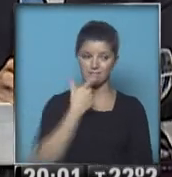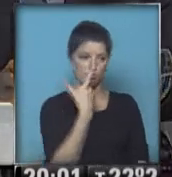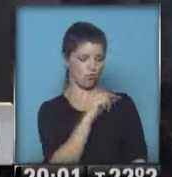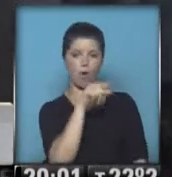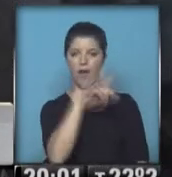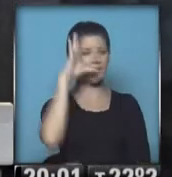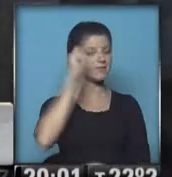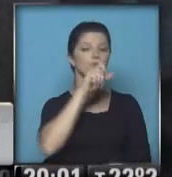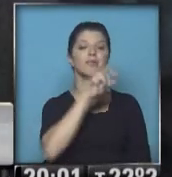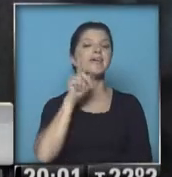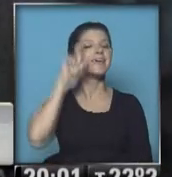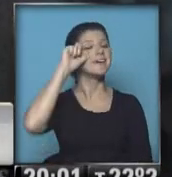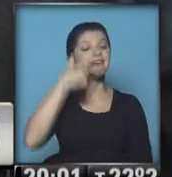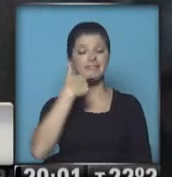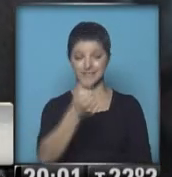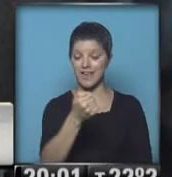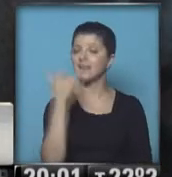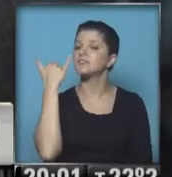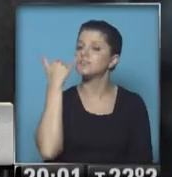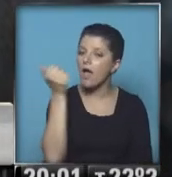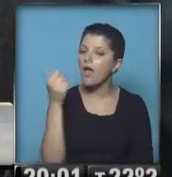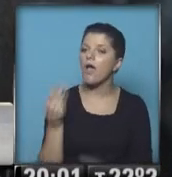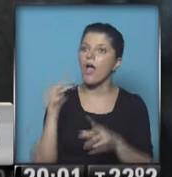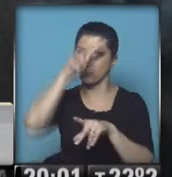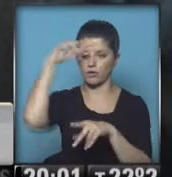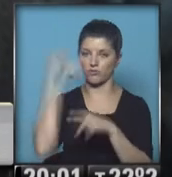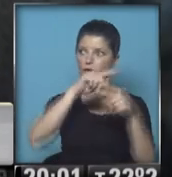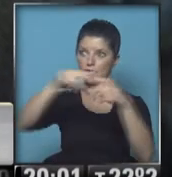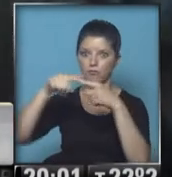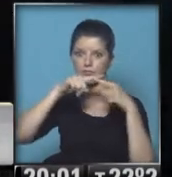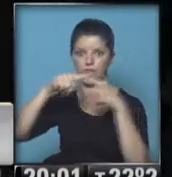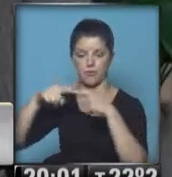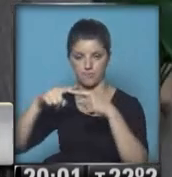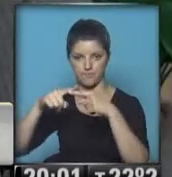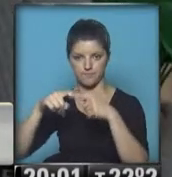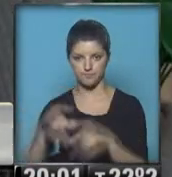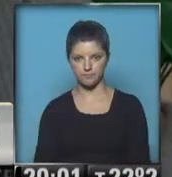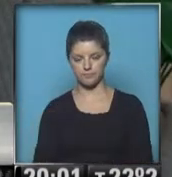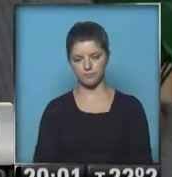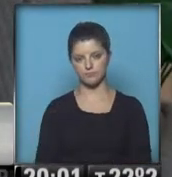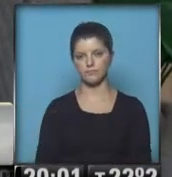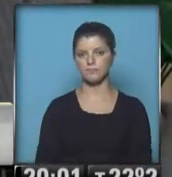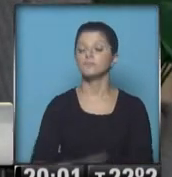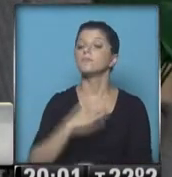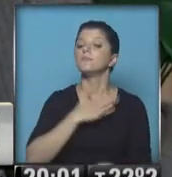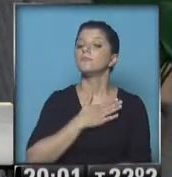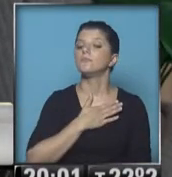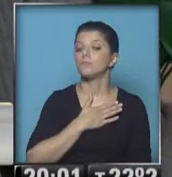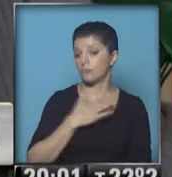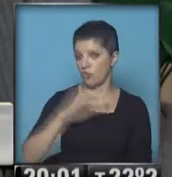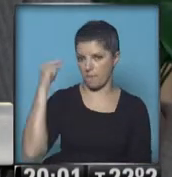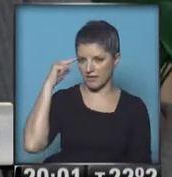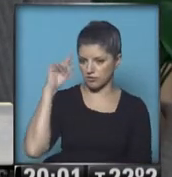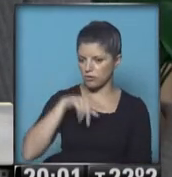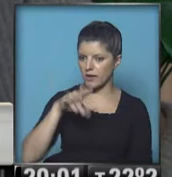Grieza para pagar a los buitres ya aportó al debate internacional. Yo creo que el mundo financiero